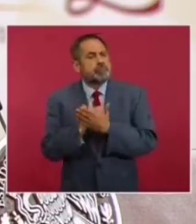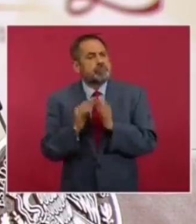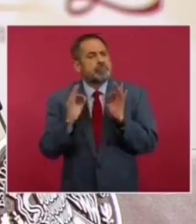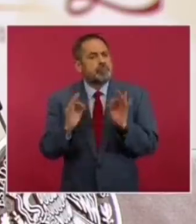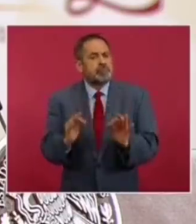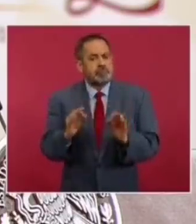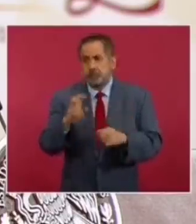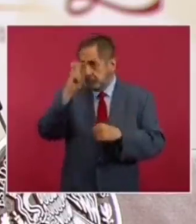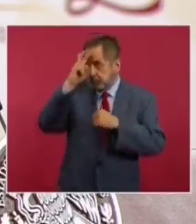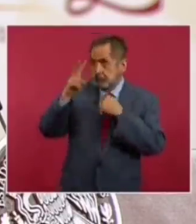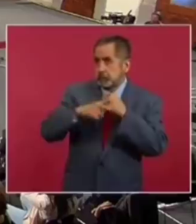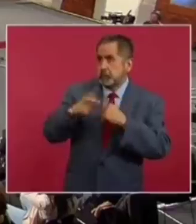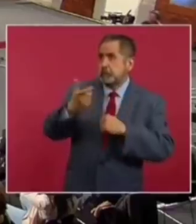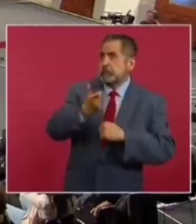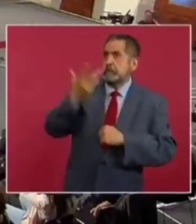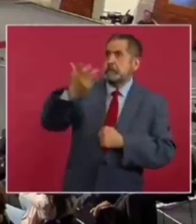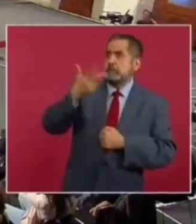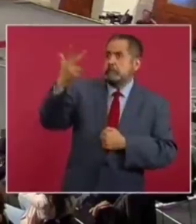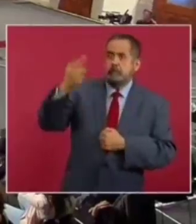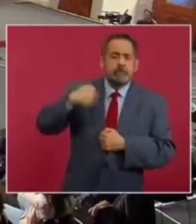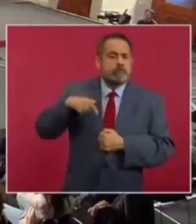europeos.